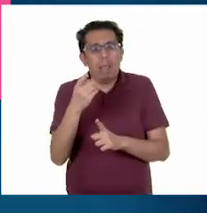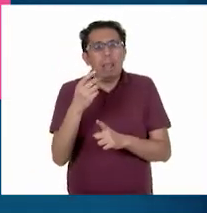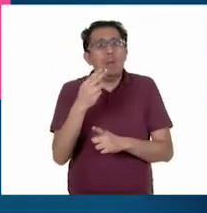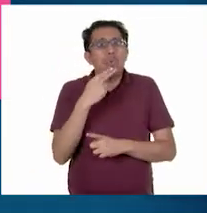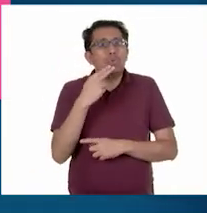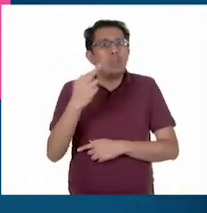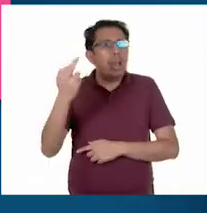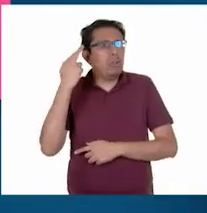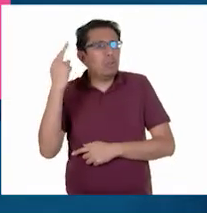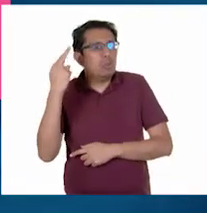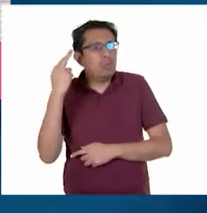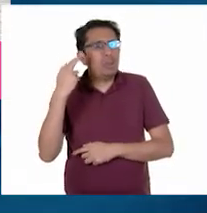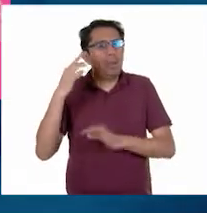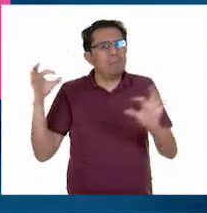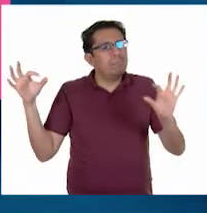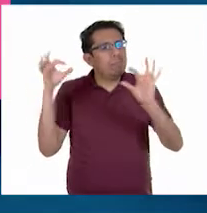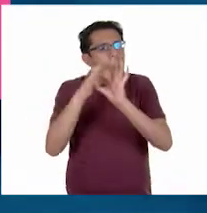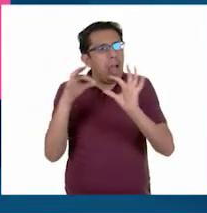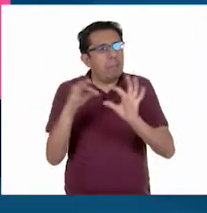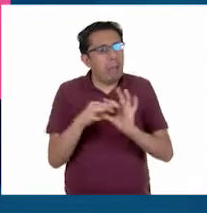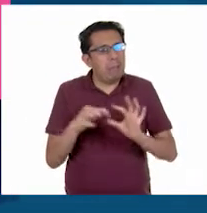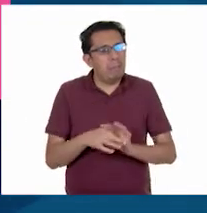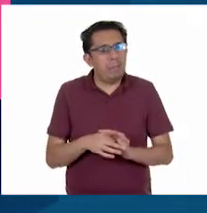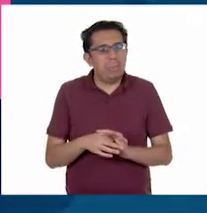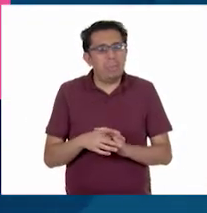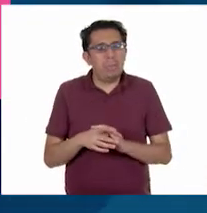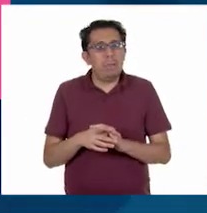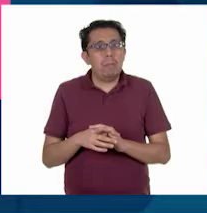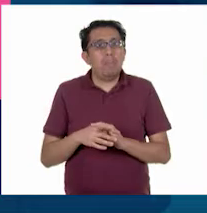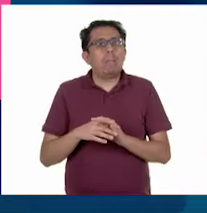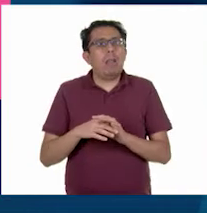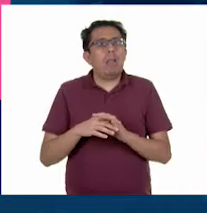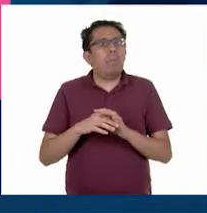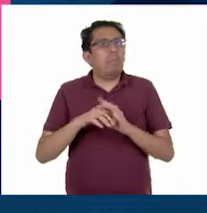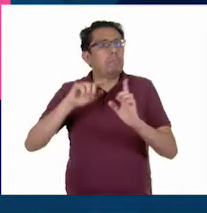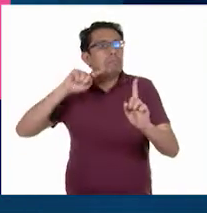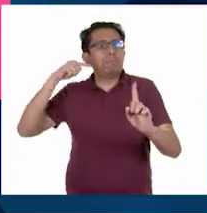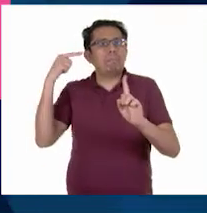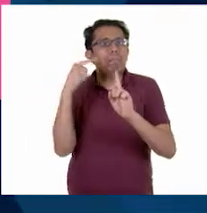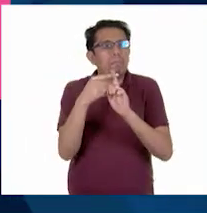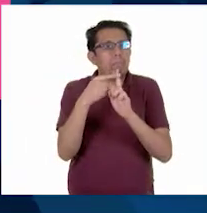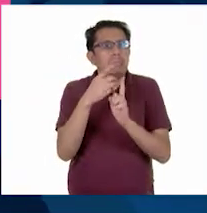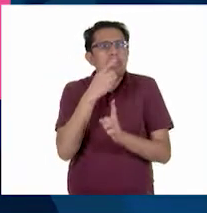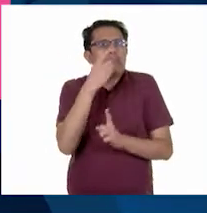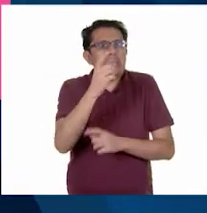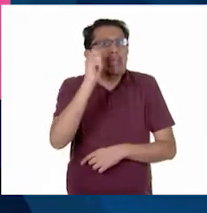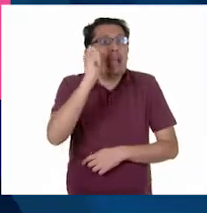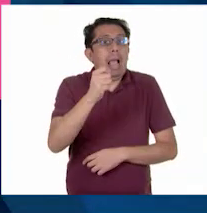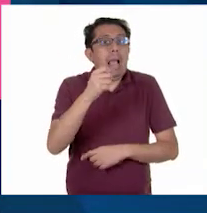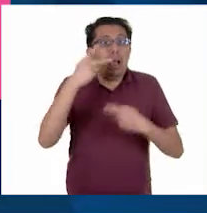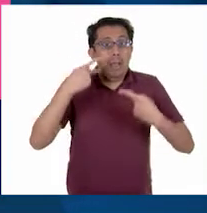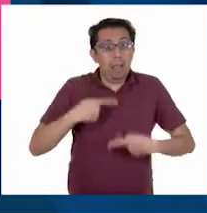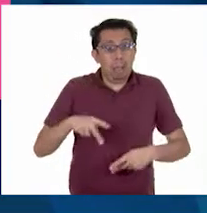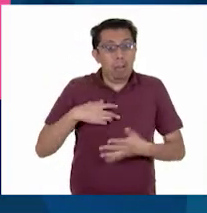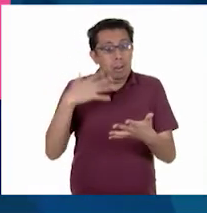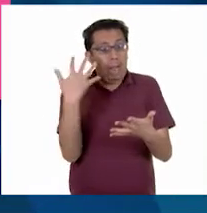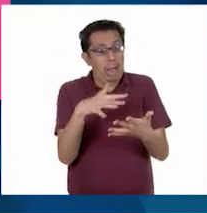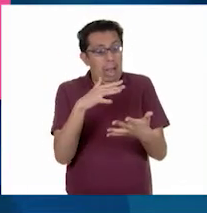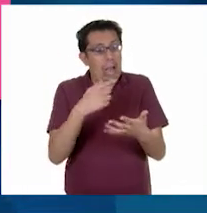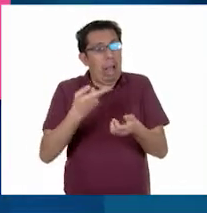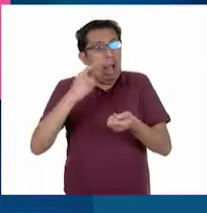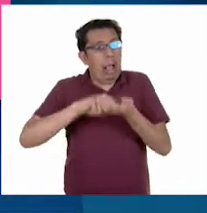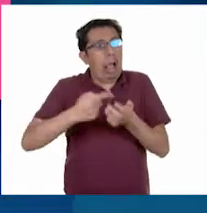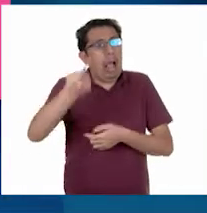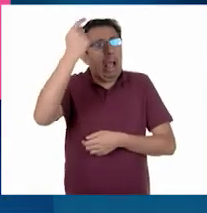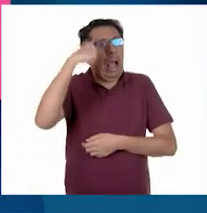de significado de las palabras. La intención comunicativa es provocar alguna emoción. En este caso importa